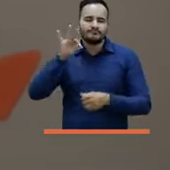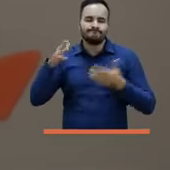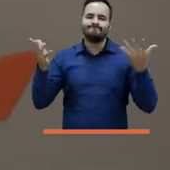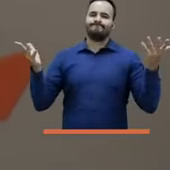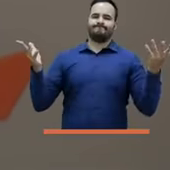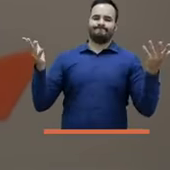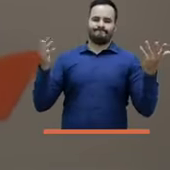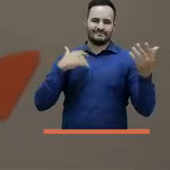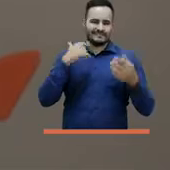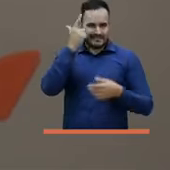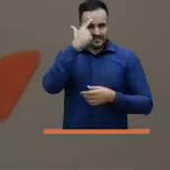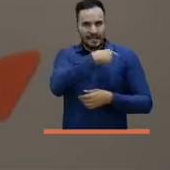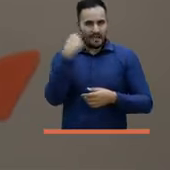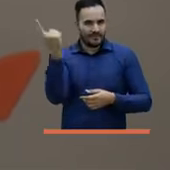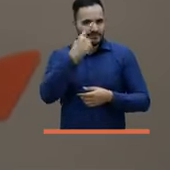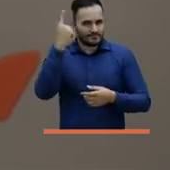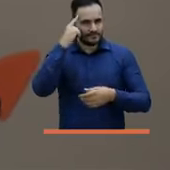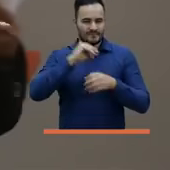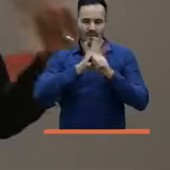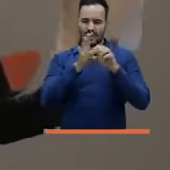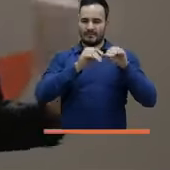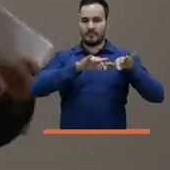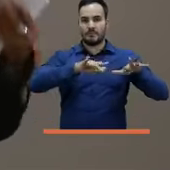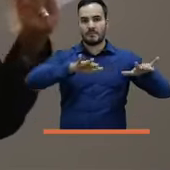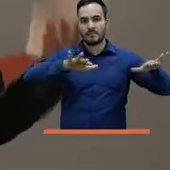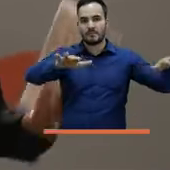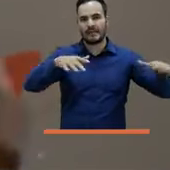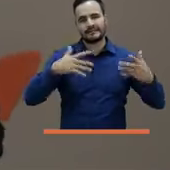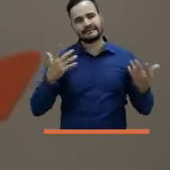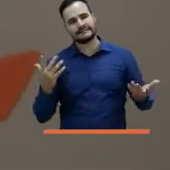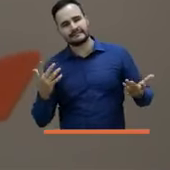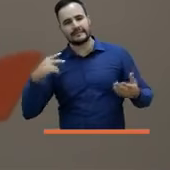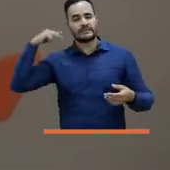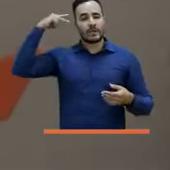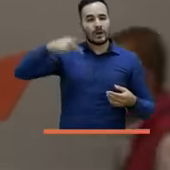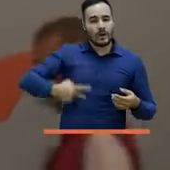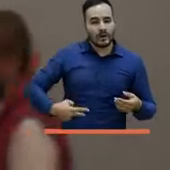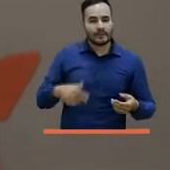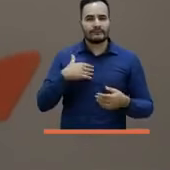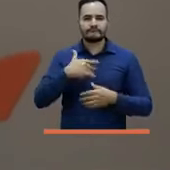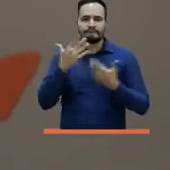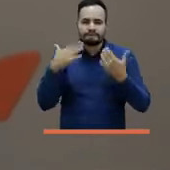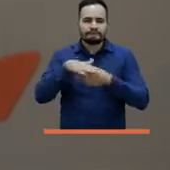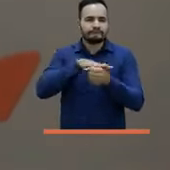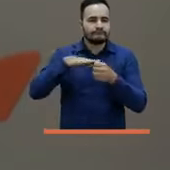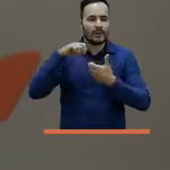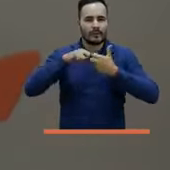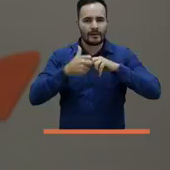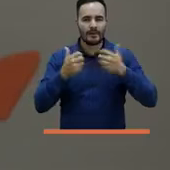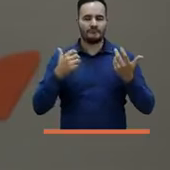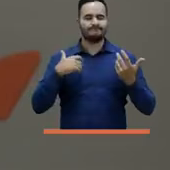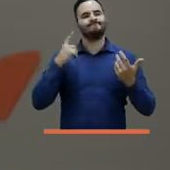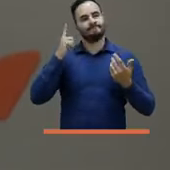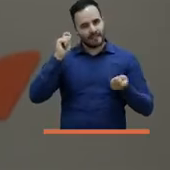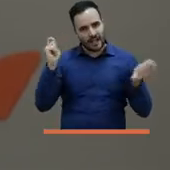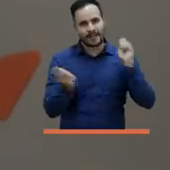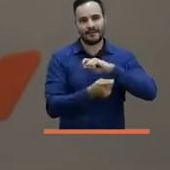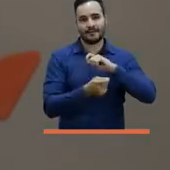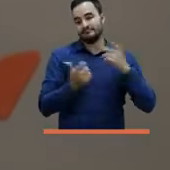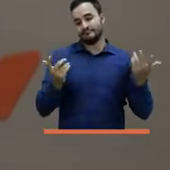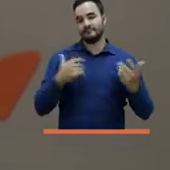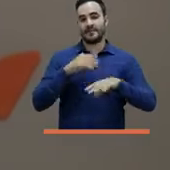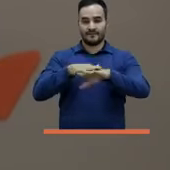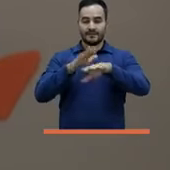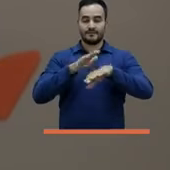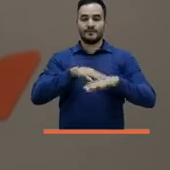efectos que han generado el código sumado a esa deuda histórica que traemos en ese marco la consejería presidencial